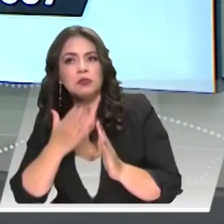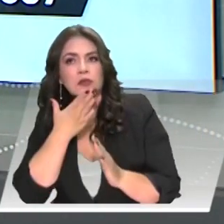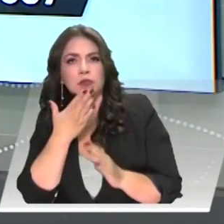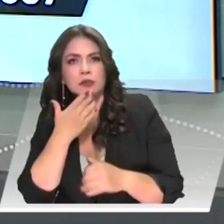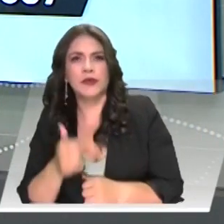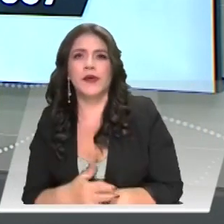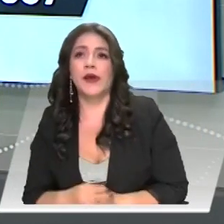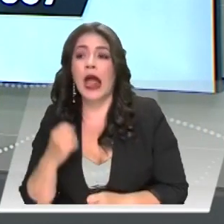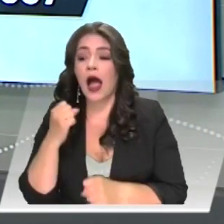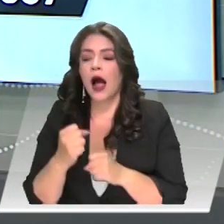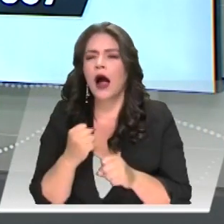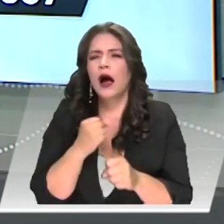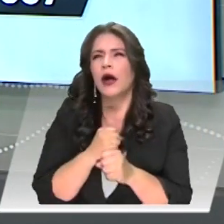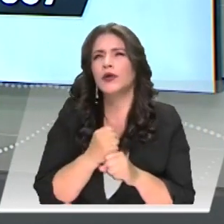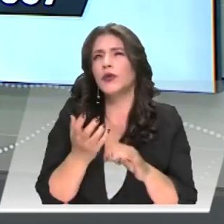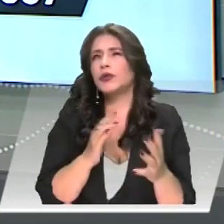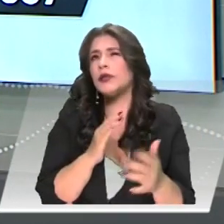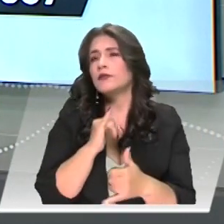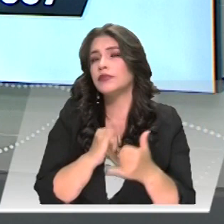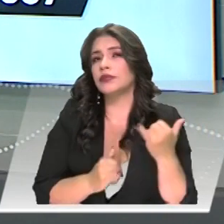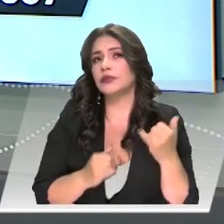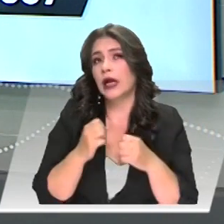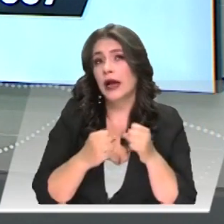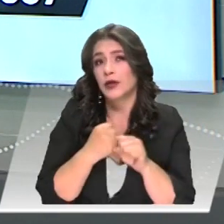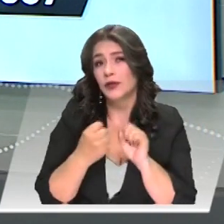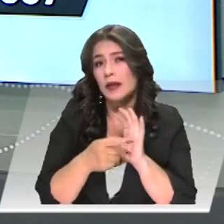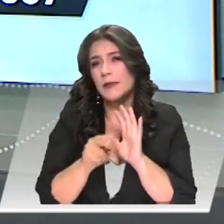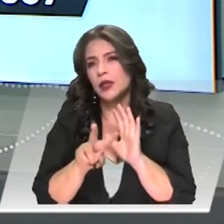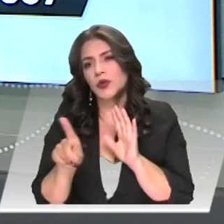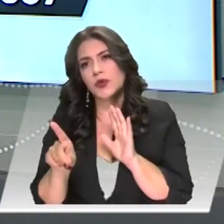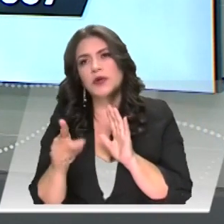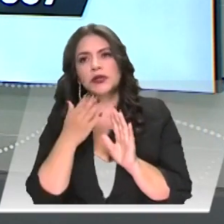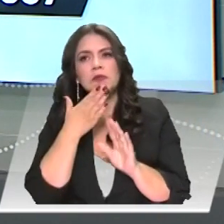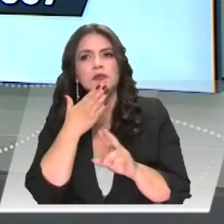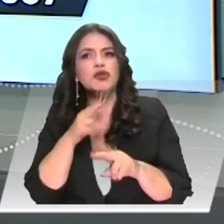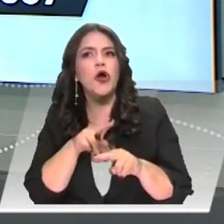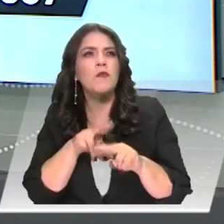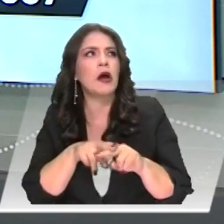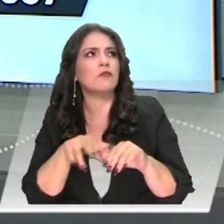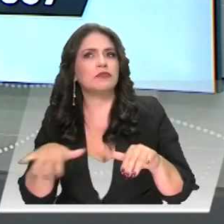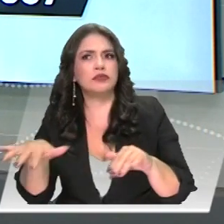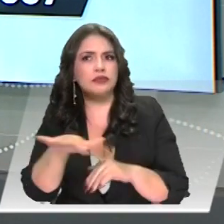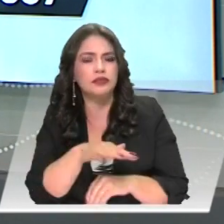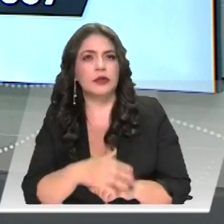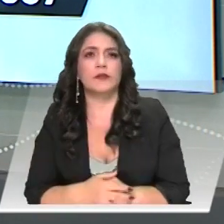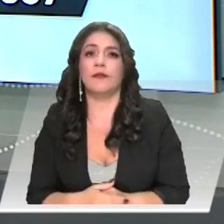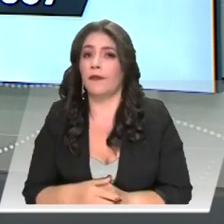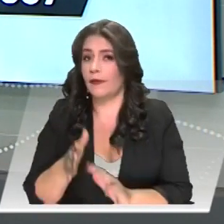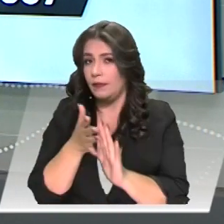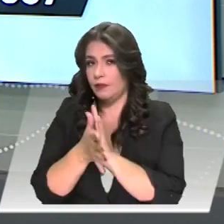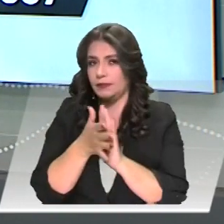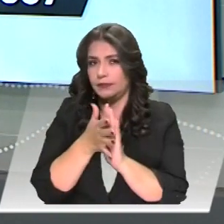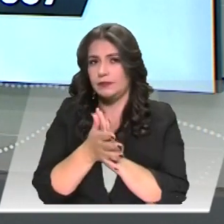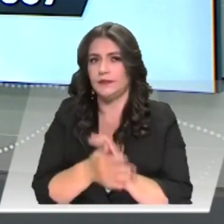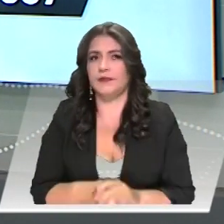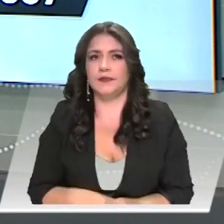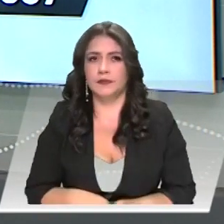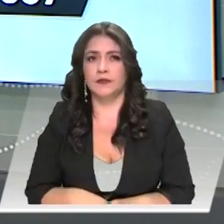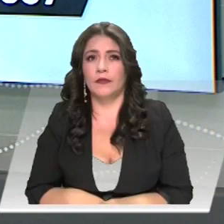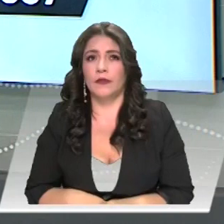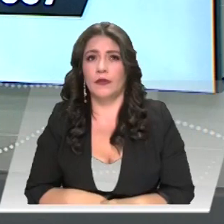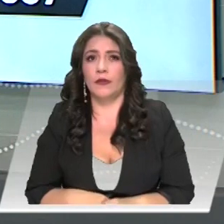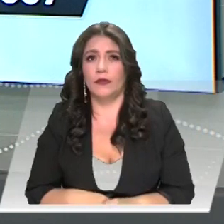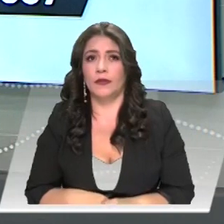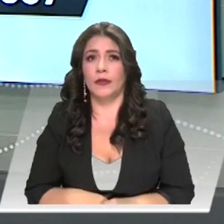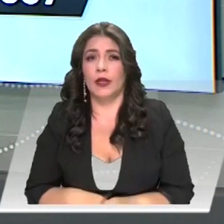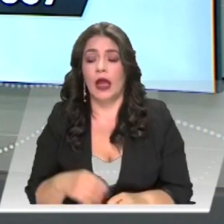año que tenemos, 2021, pues ya hay más normalidad en las vías. Y además tenemos un dato adicional, y es que en lo que va o en lo que